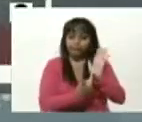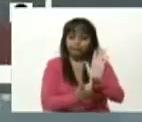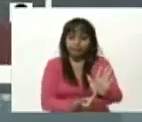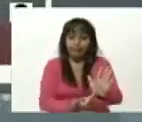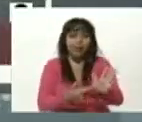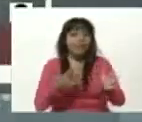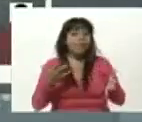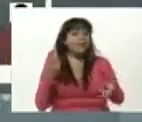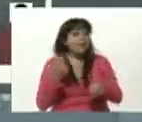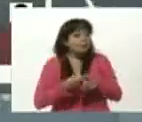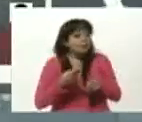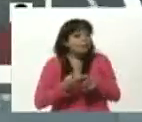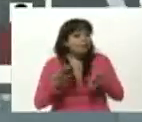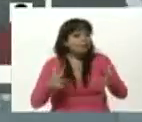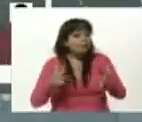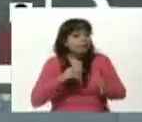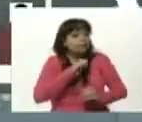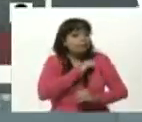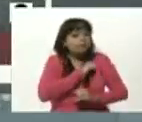pavoroso.